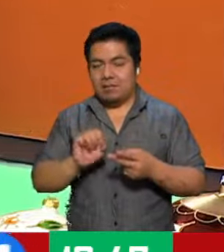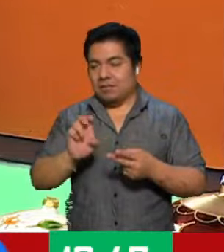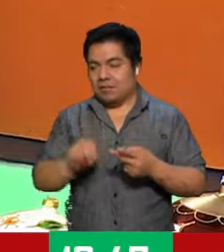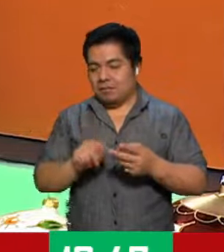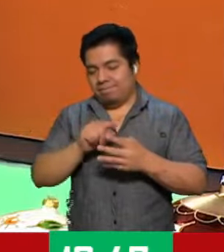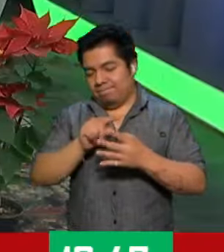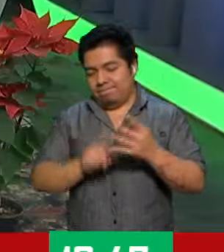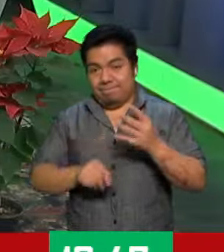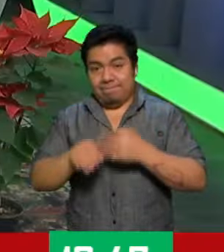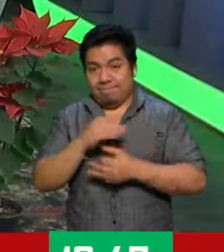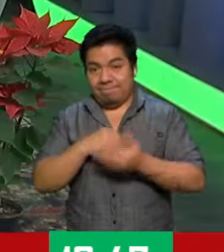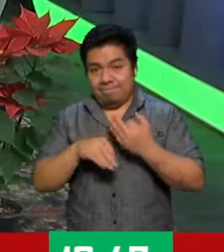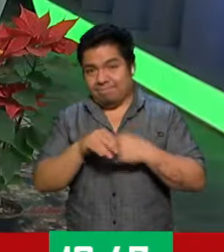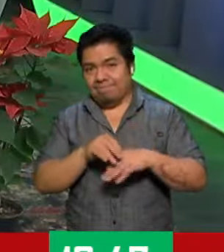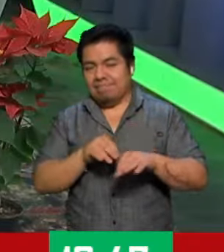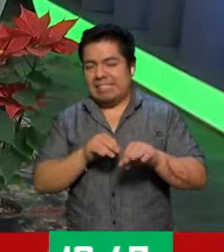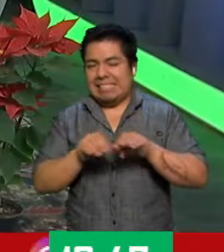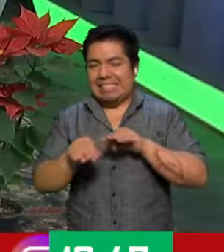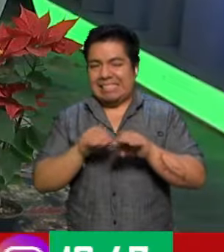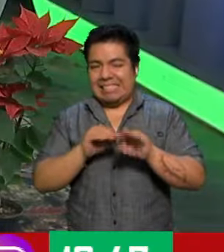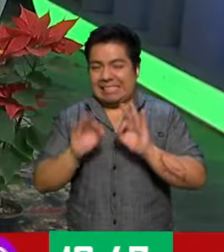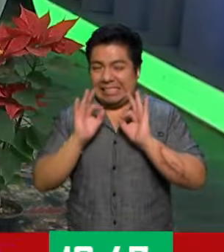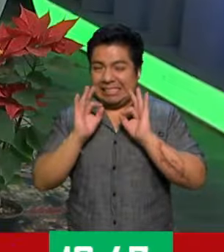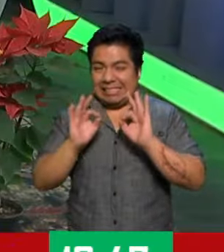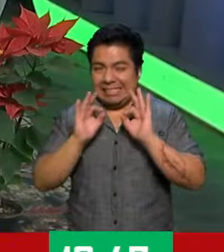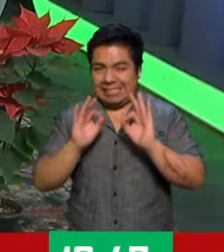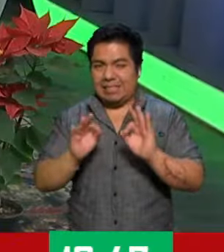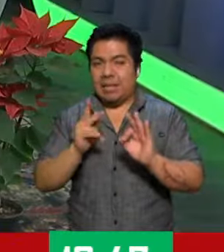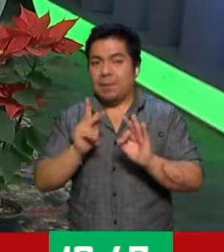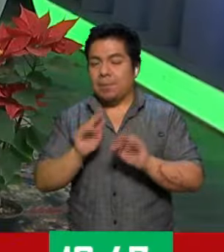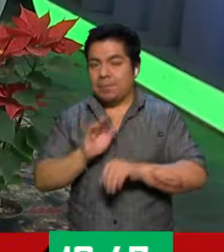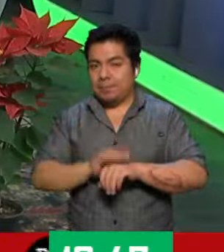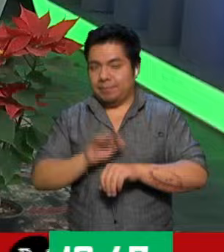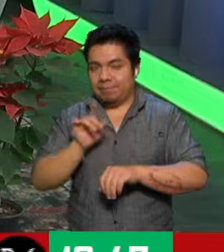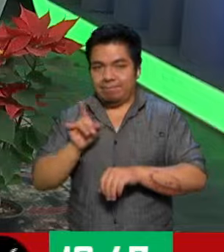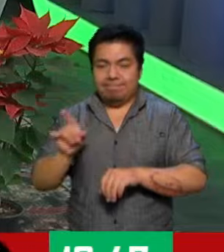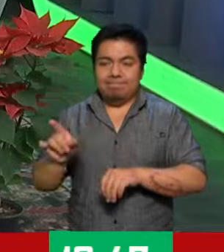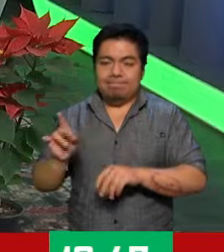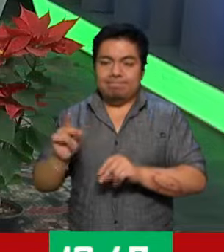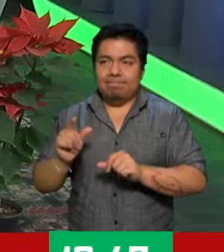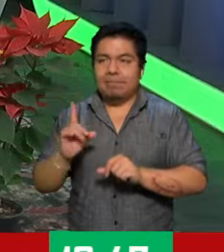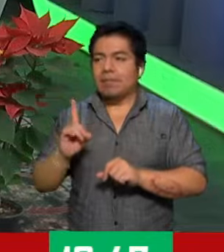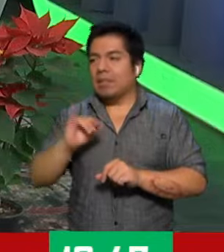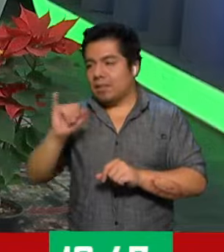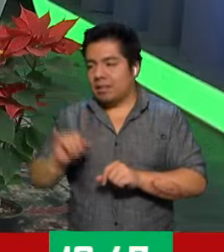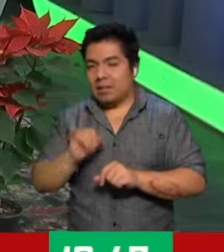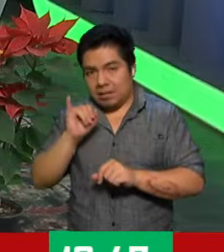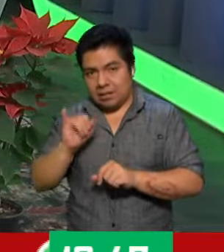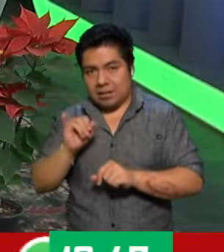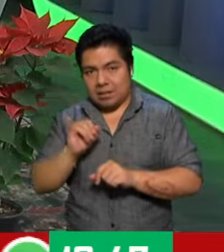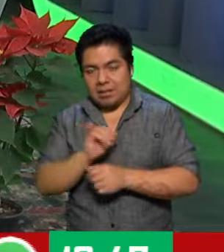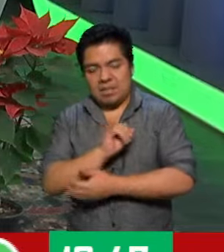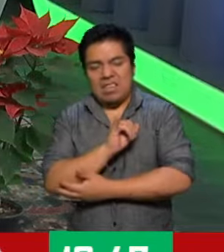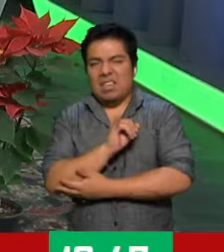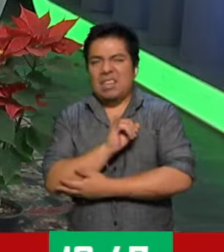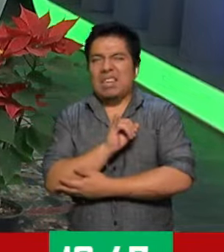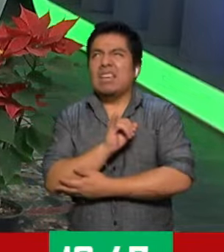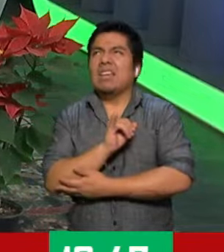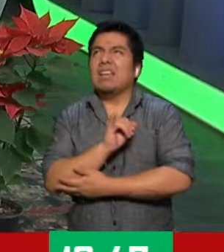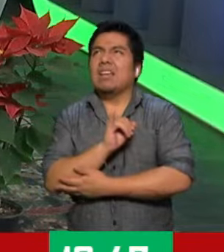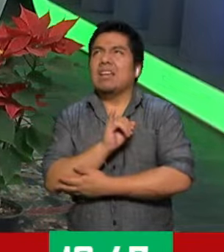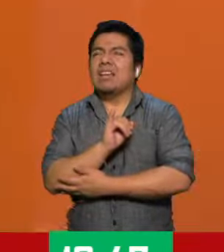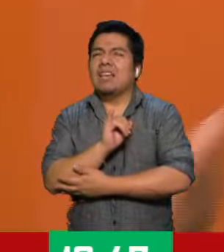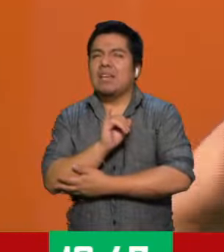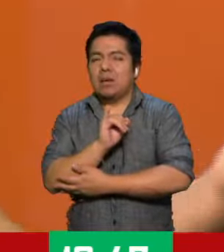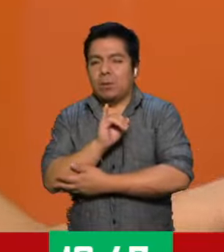Eso, eso. Tiene un trabajo divino, pero además va a estar el DJ, el Iquiriqui. El